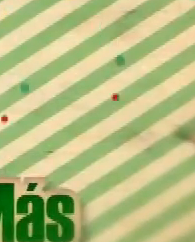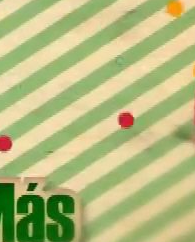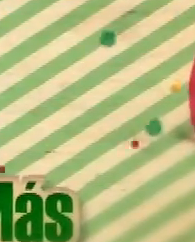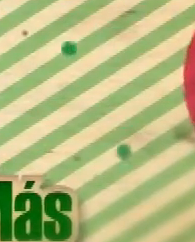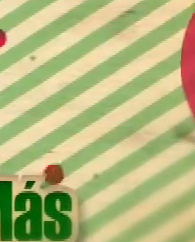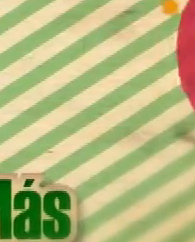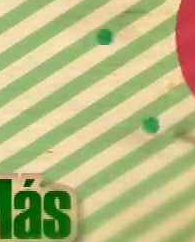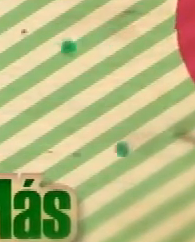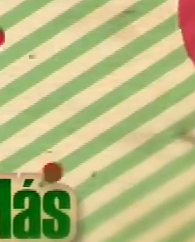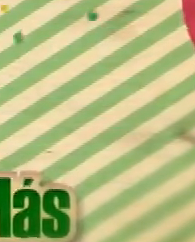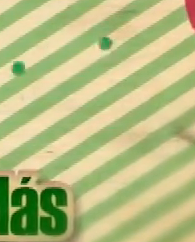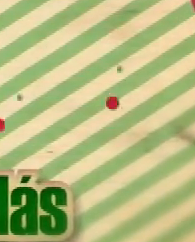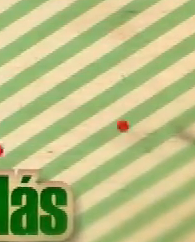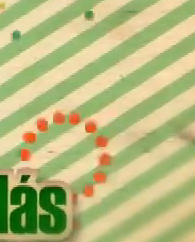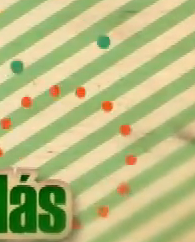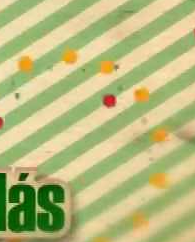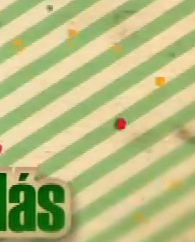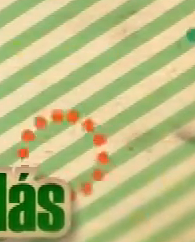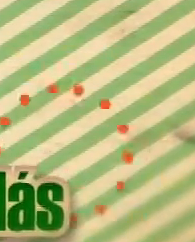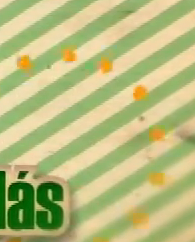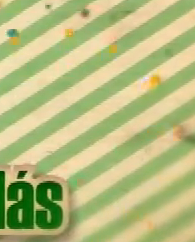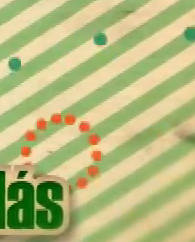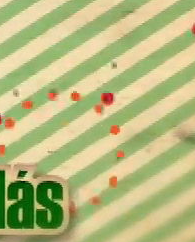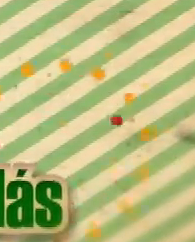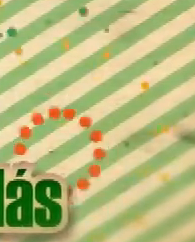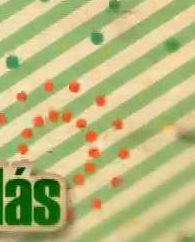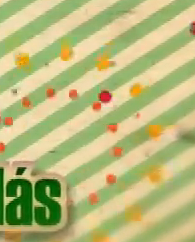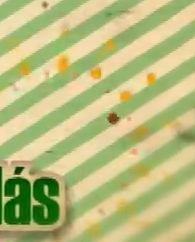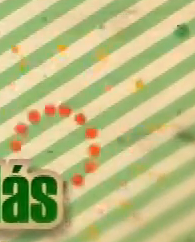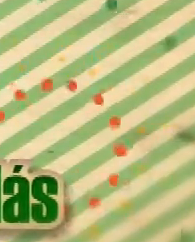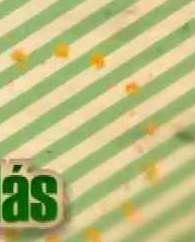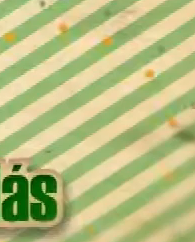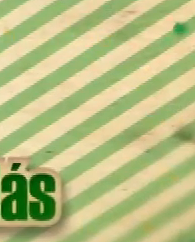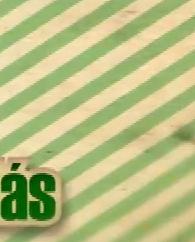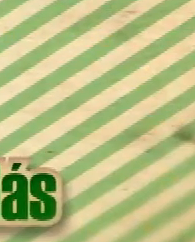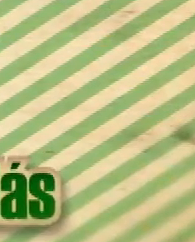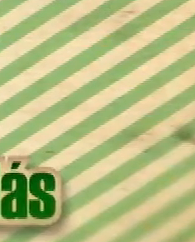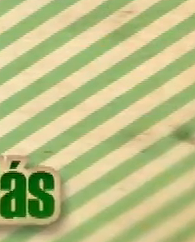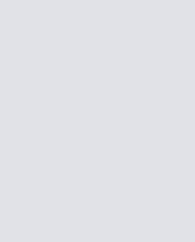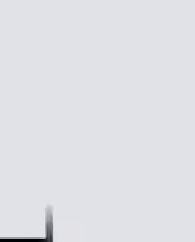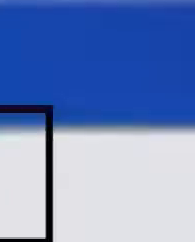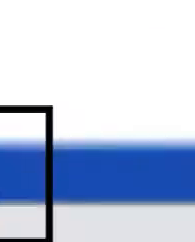26 años donde su platica rinde mucho más. ¡Qué rico!